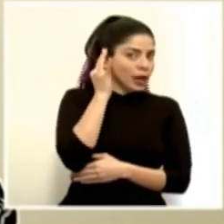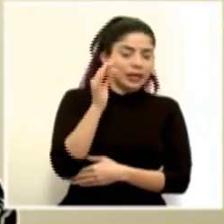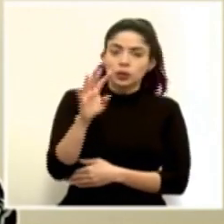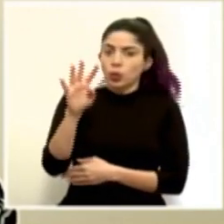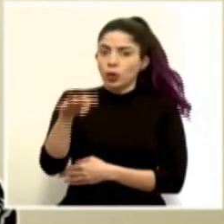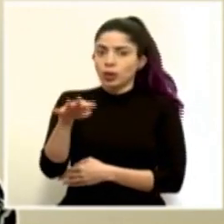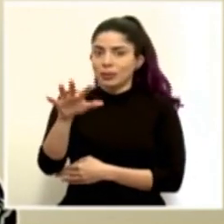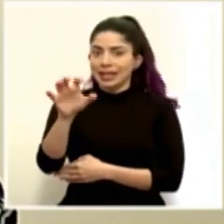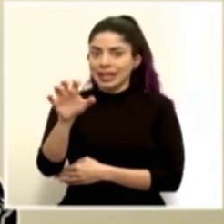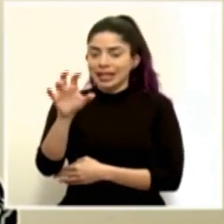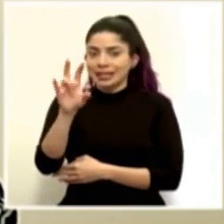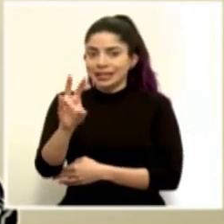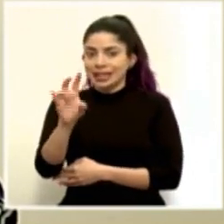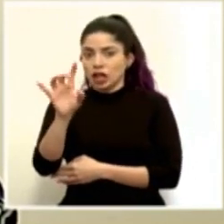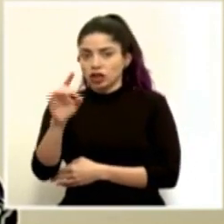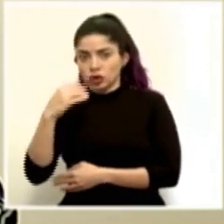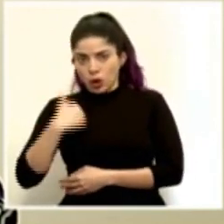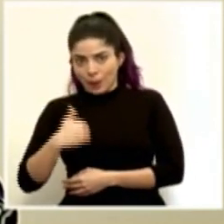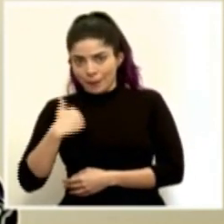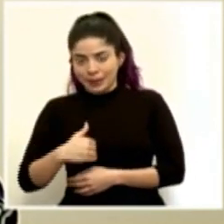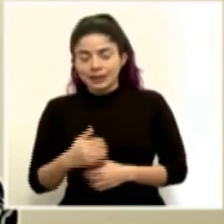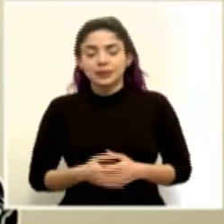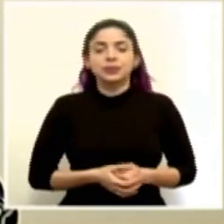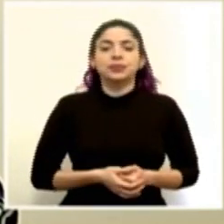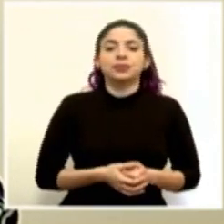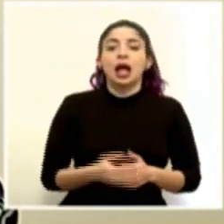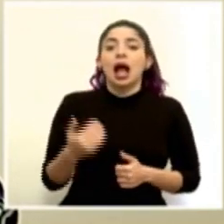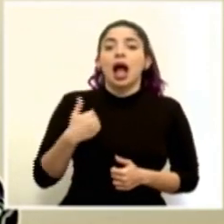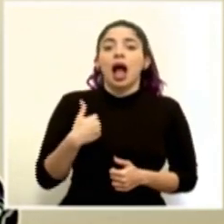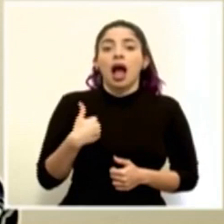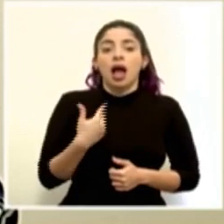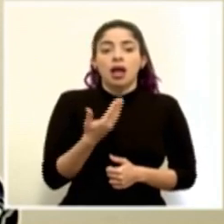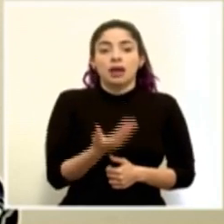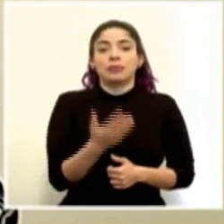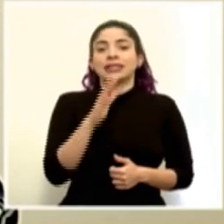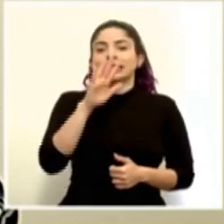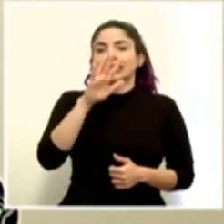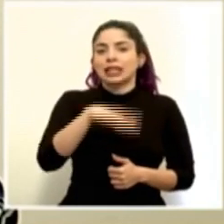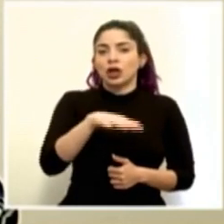y 4.578 hombres. Tenemos acá